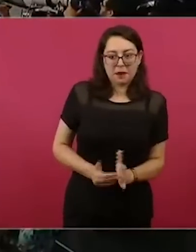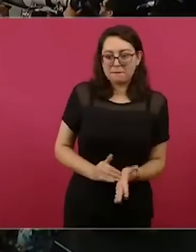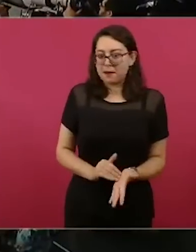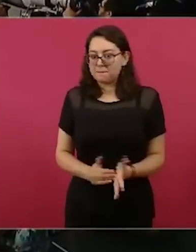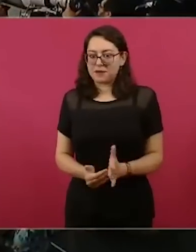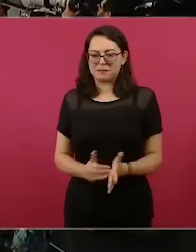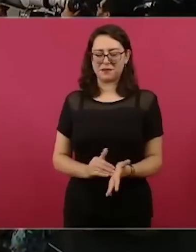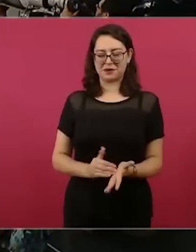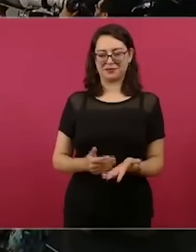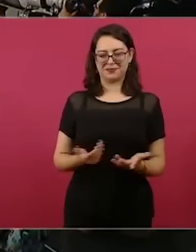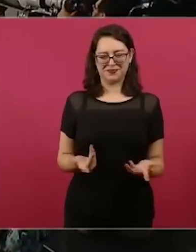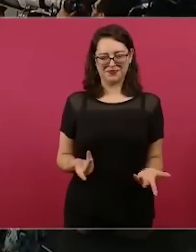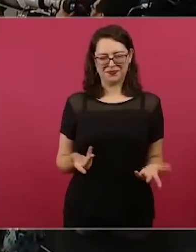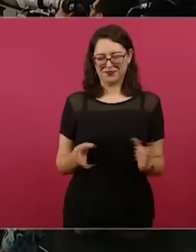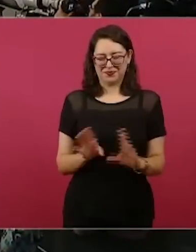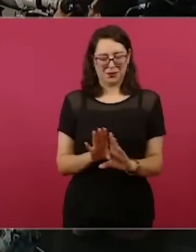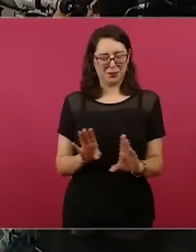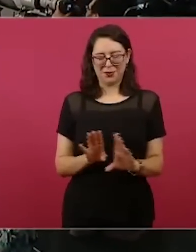que con mucha